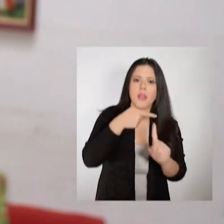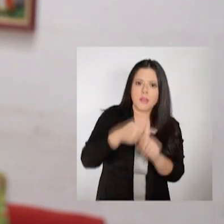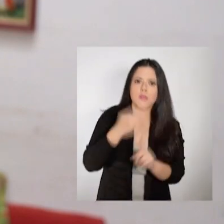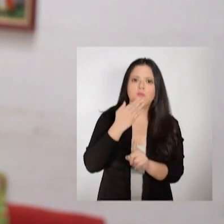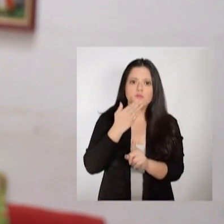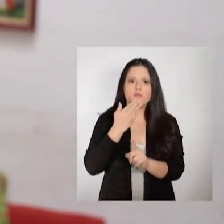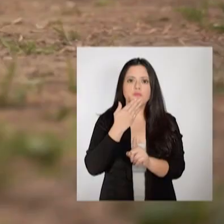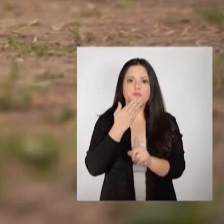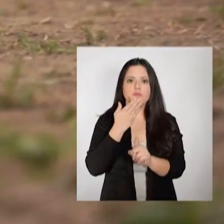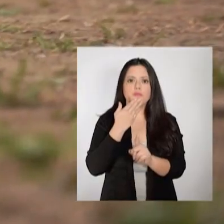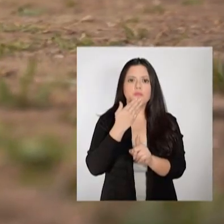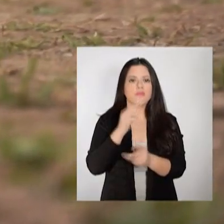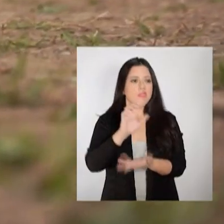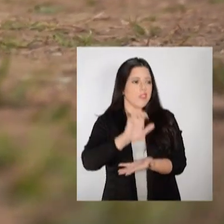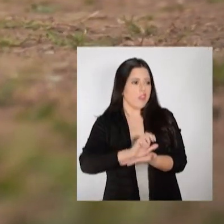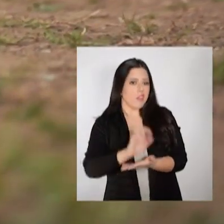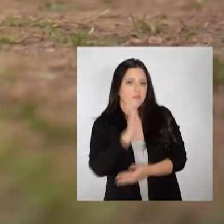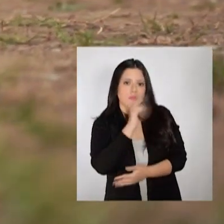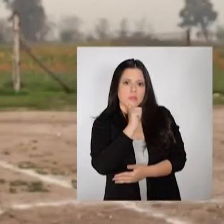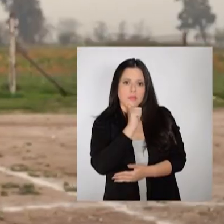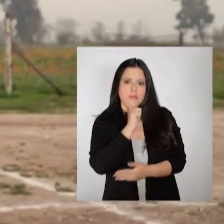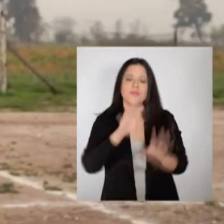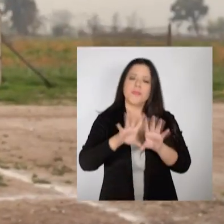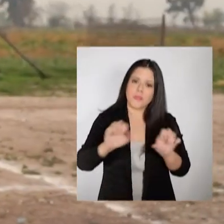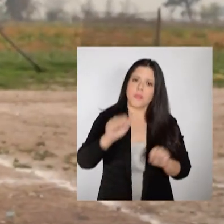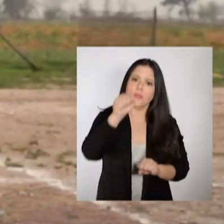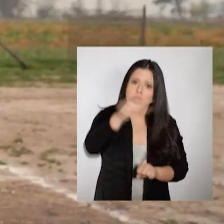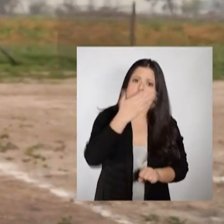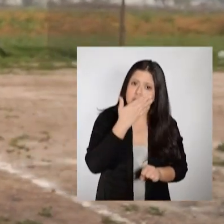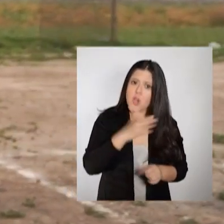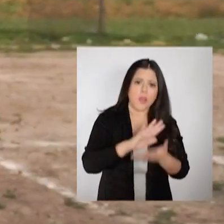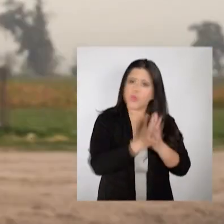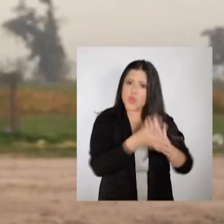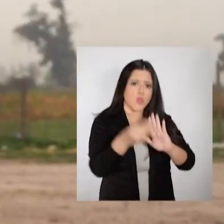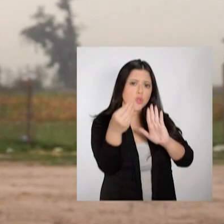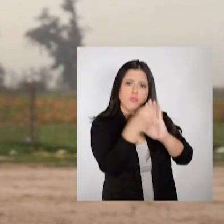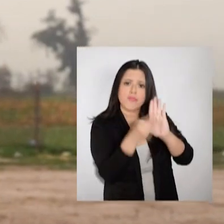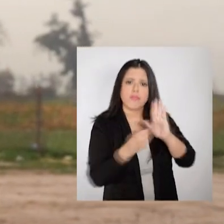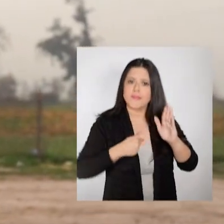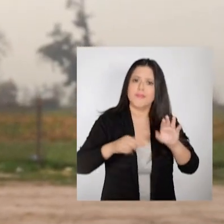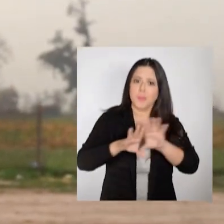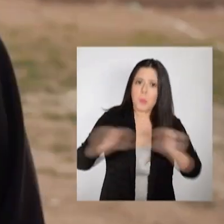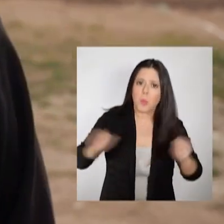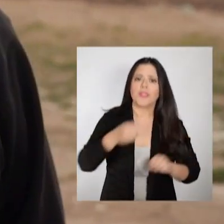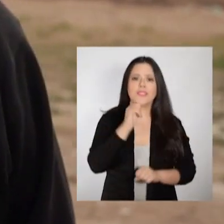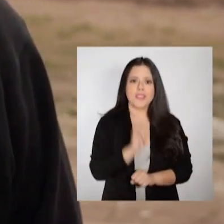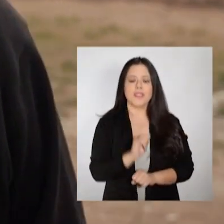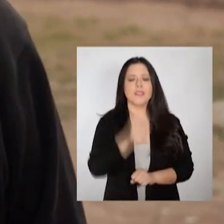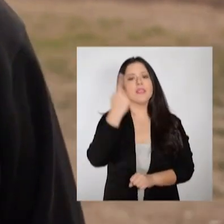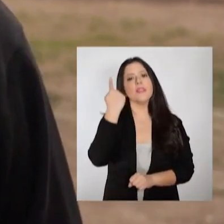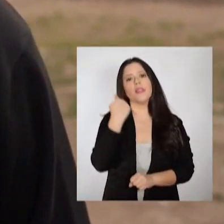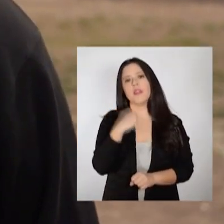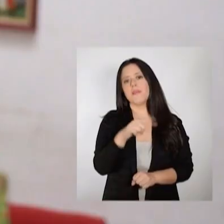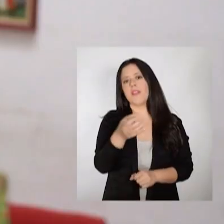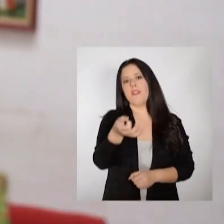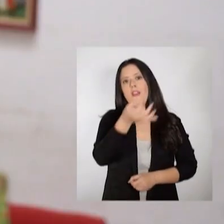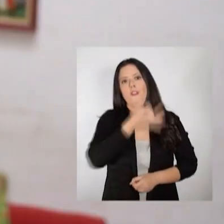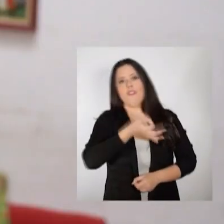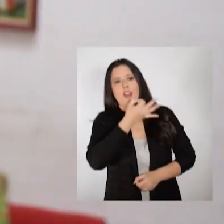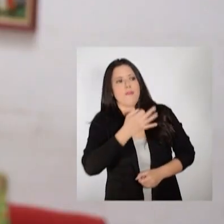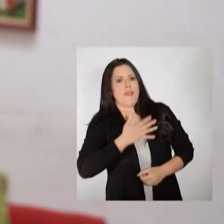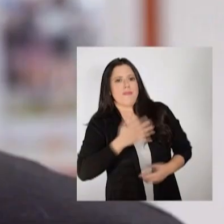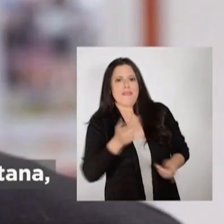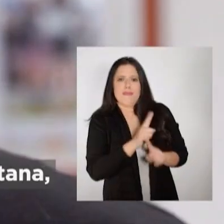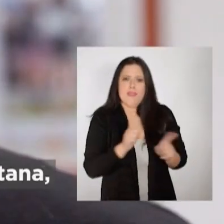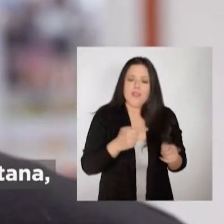las iglesias y de que el Estado ha estado bien ausente. Por lo tanto, concuerdo contigo. Mejoremos todo lo que haya que mejorar. Estoy absolutamente de acuerdo. Pero no me